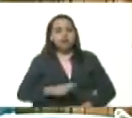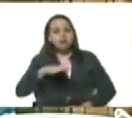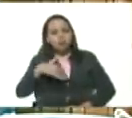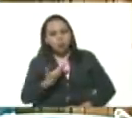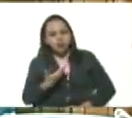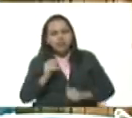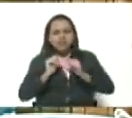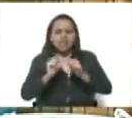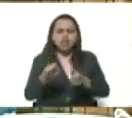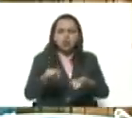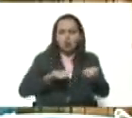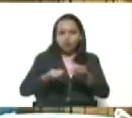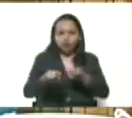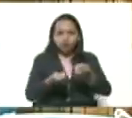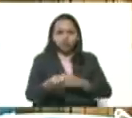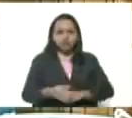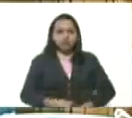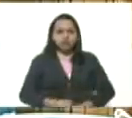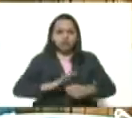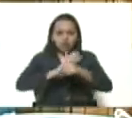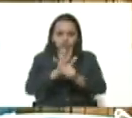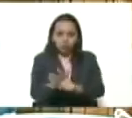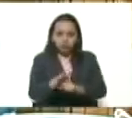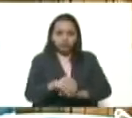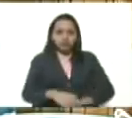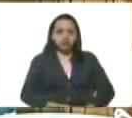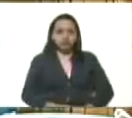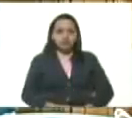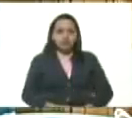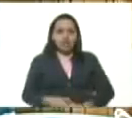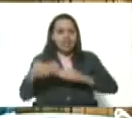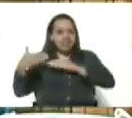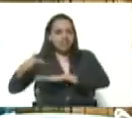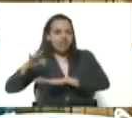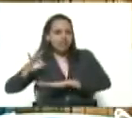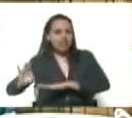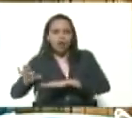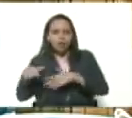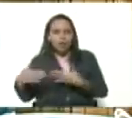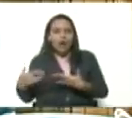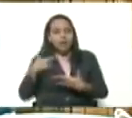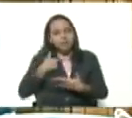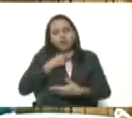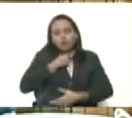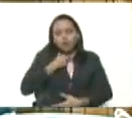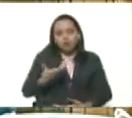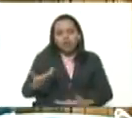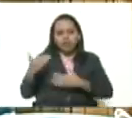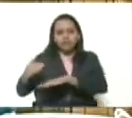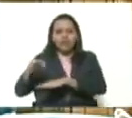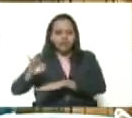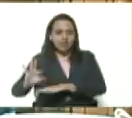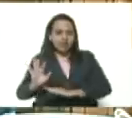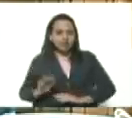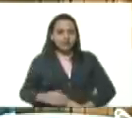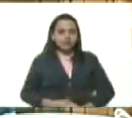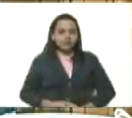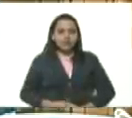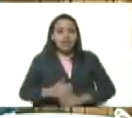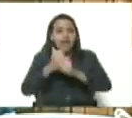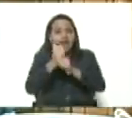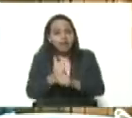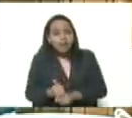seguir controlando el coronavirus. Y un tercer nivel, que es el nivel que a mí me gusta, que yo aspiro